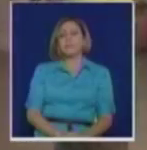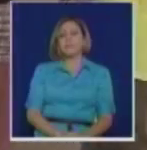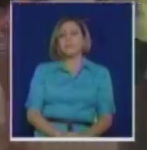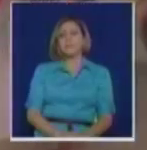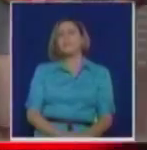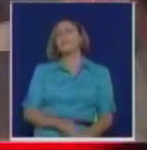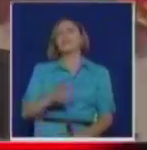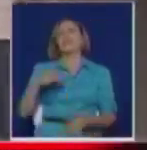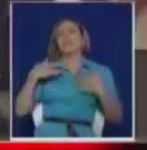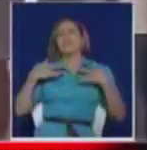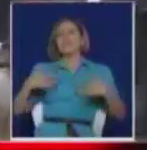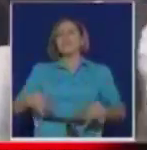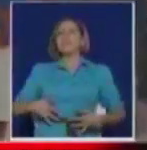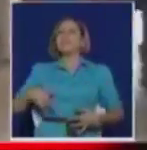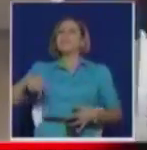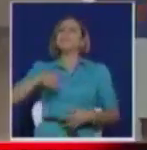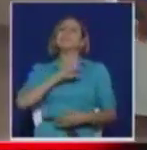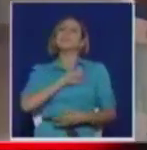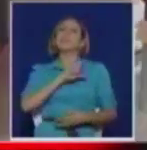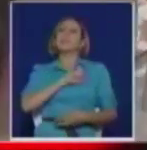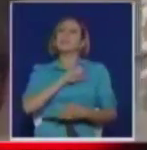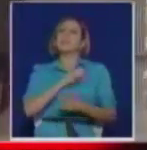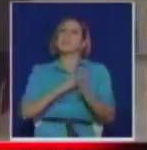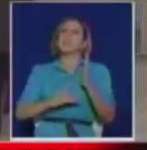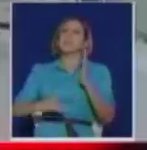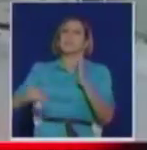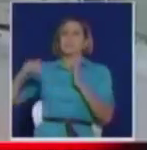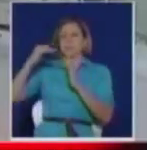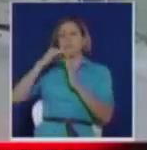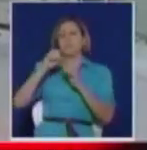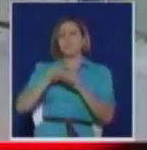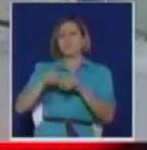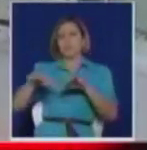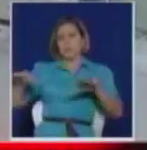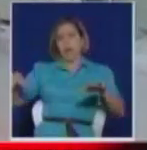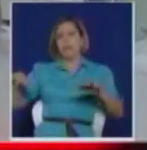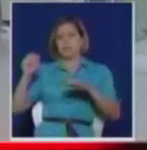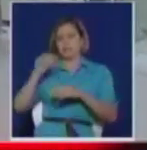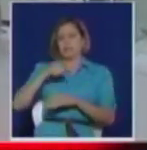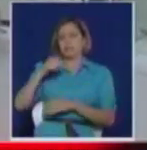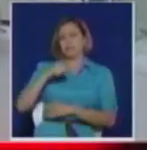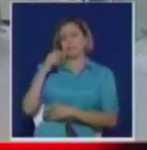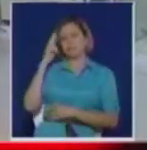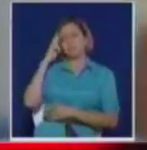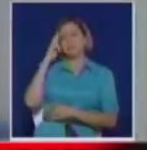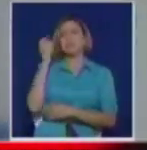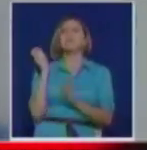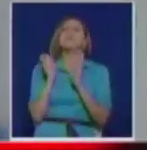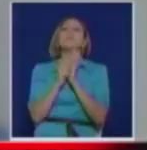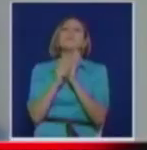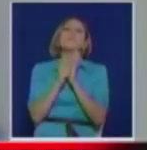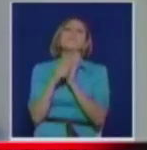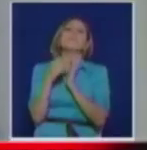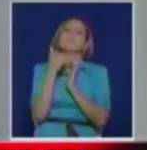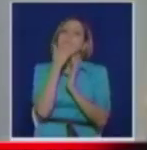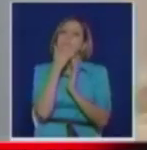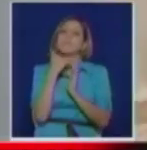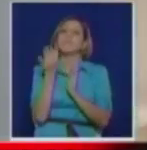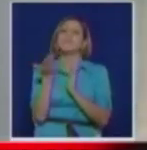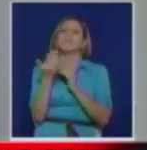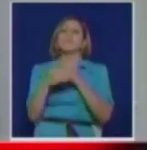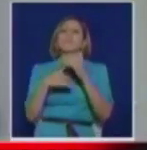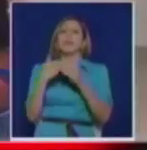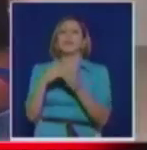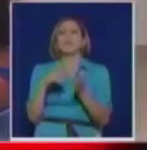En materia de salud, Cali registra los más altos índices de cobertura de seguridad social de Colombia. A pesar de eso, ha ido en aumento